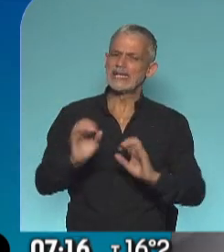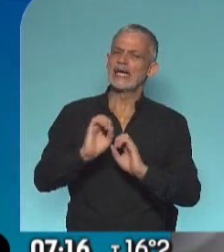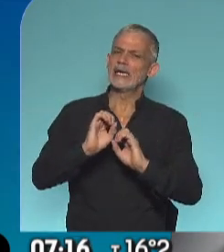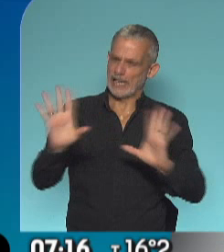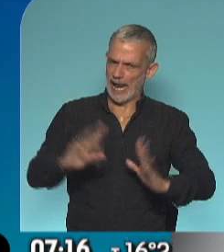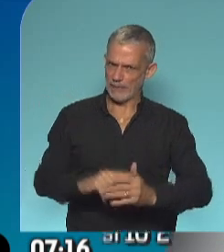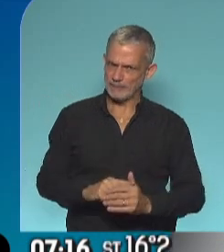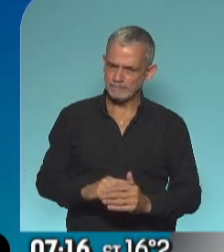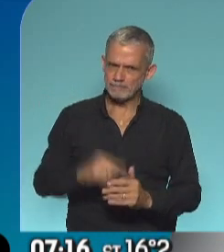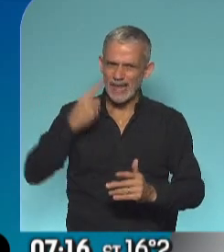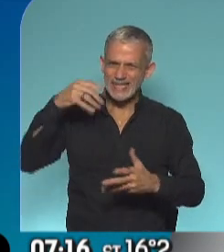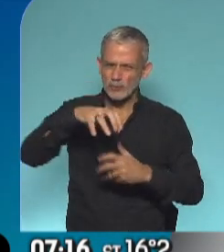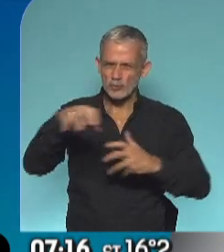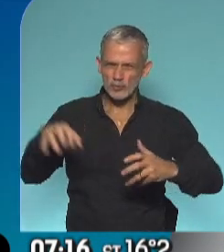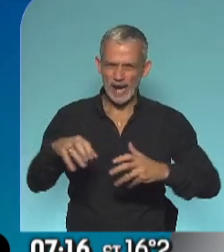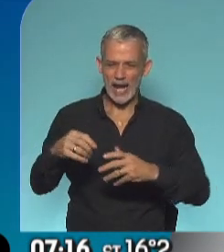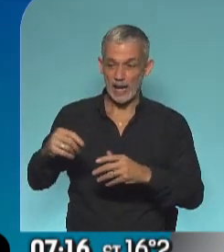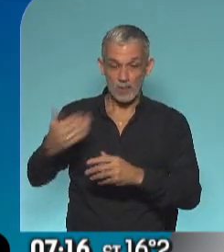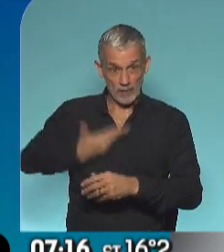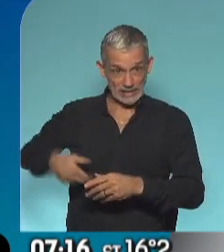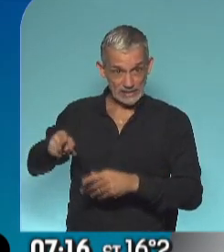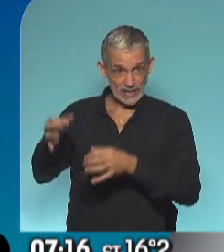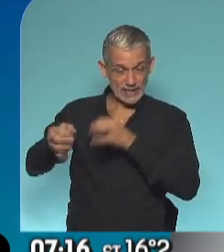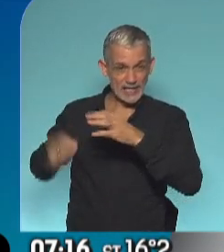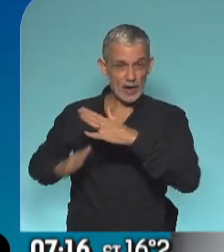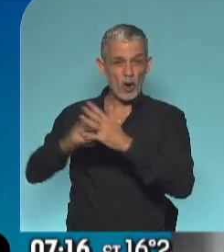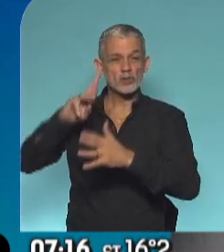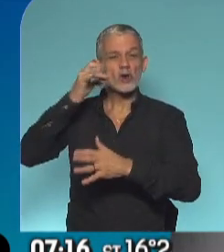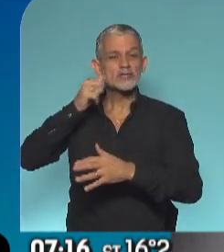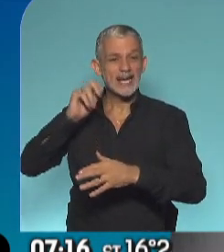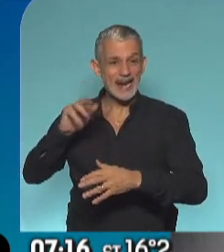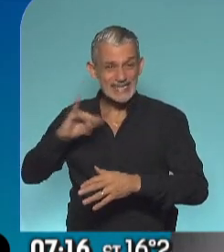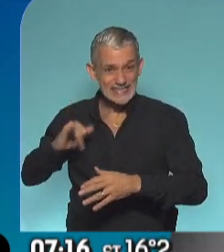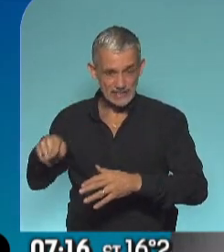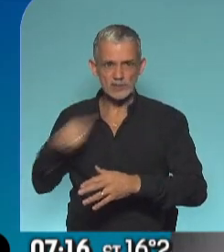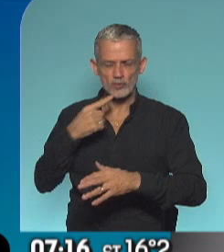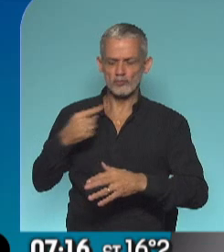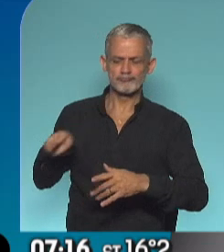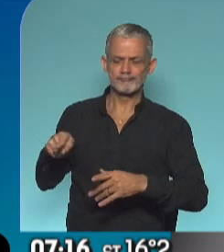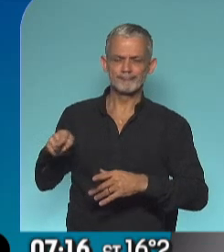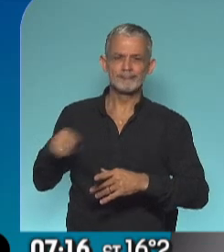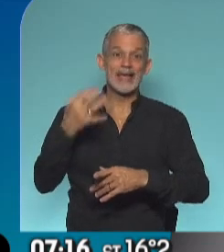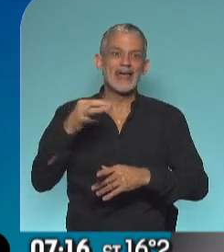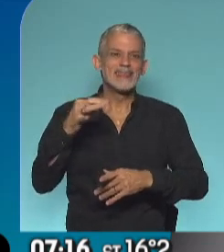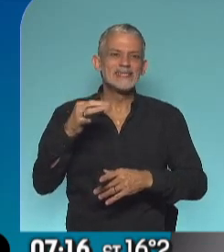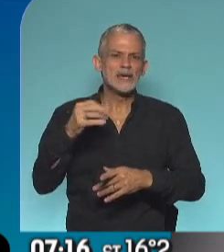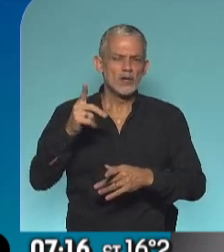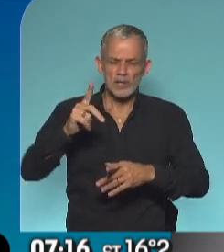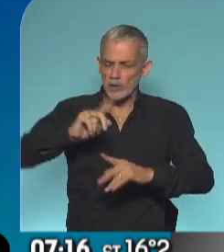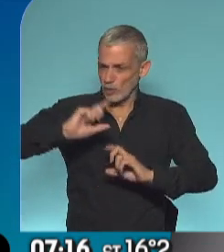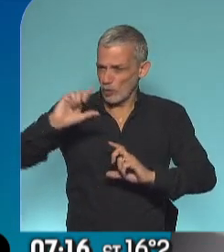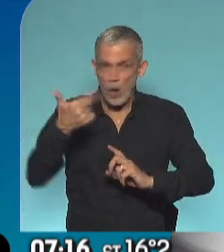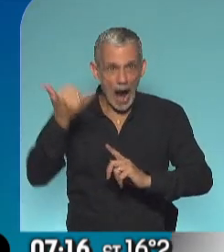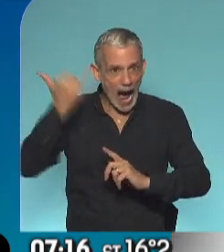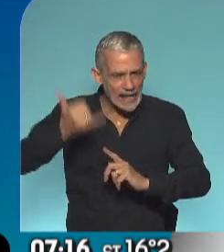institucional. Rosenkrantz, en un voto casi por sus propios fundamentos, dice que es de una inusitada